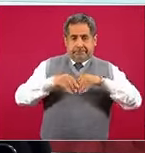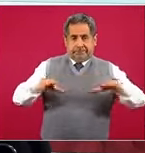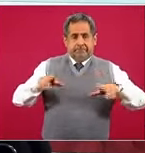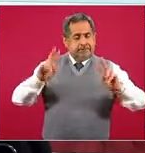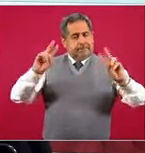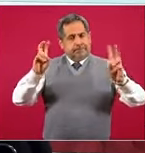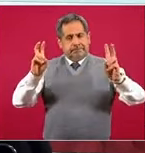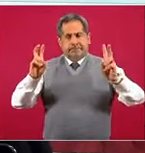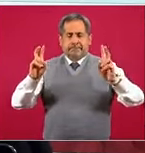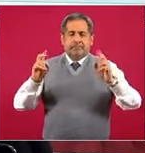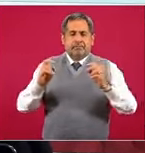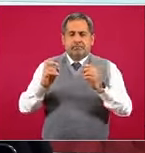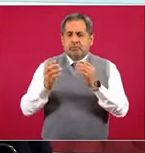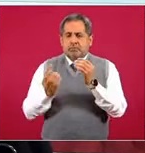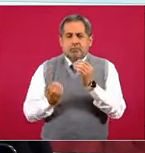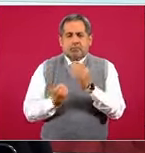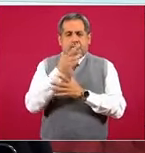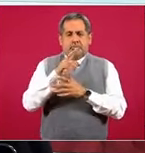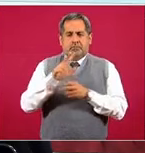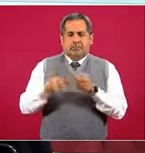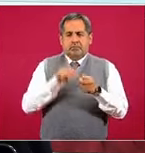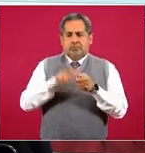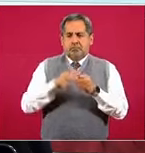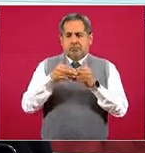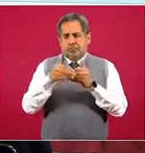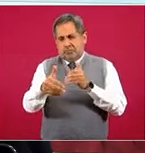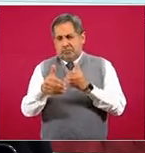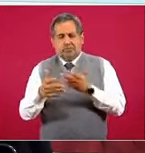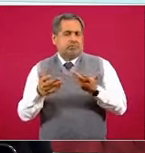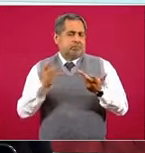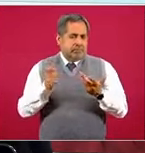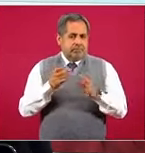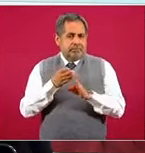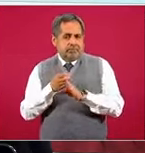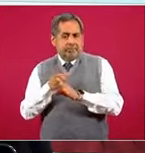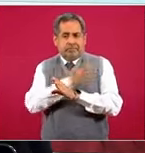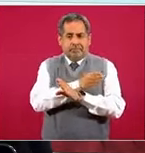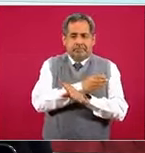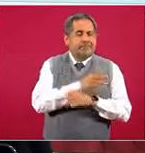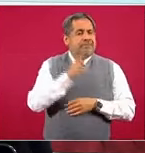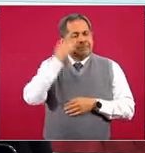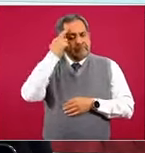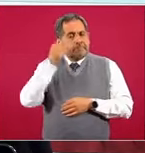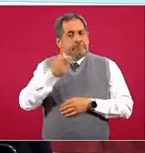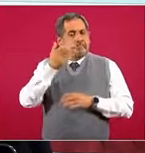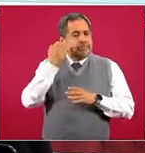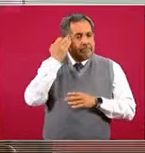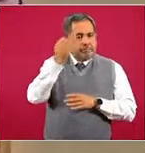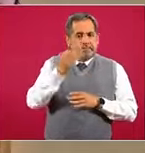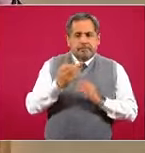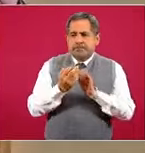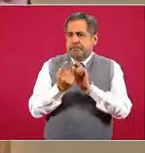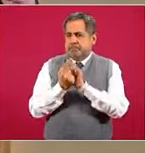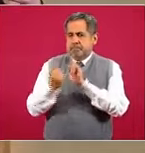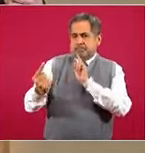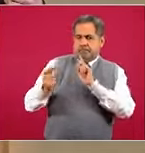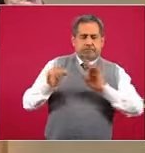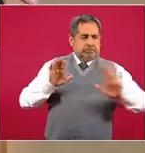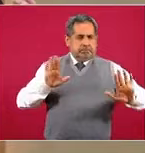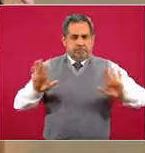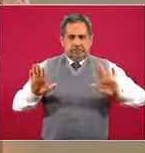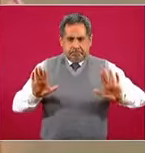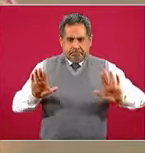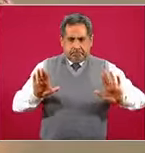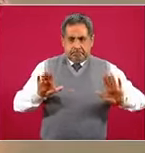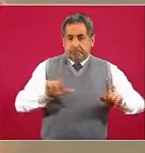nueva normalidad versus la jornada nacional, el periodo de jornada nacional de sana distancia. En este periodo de